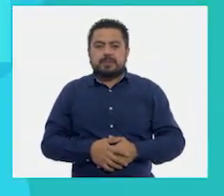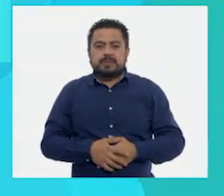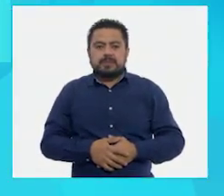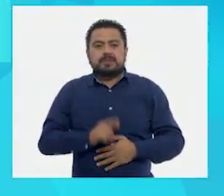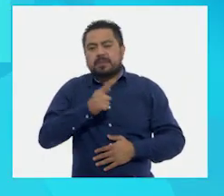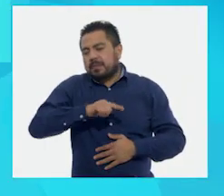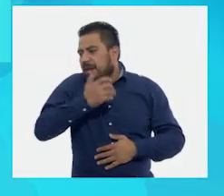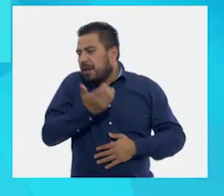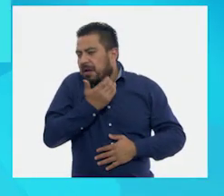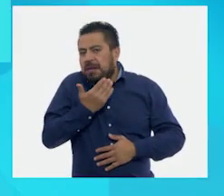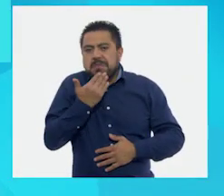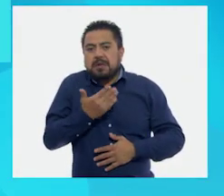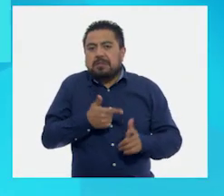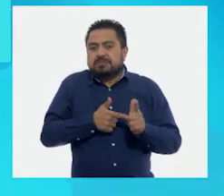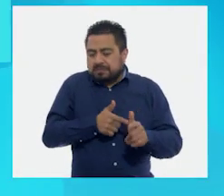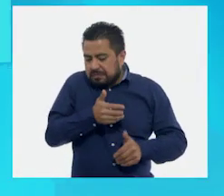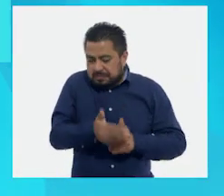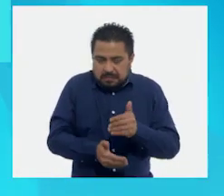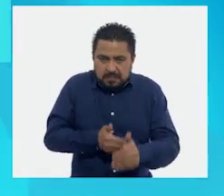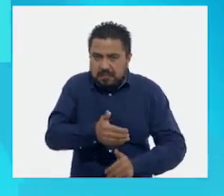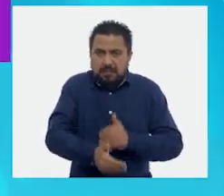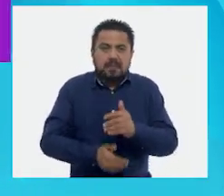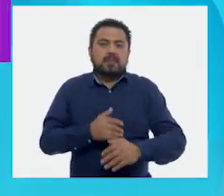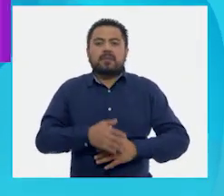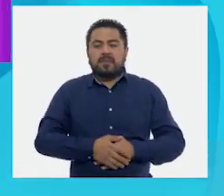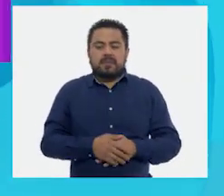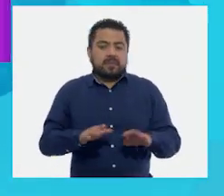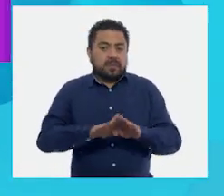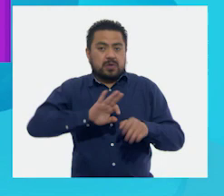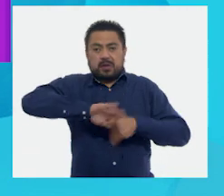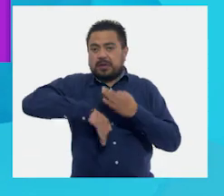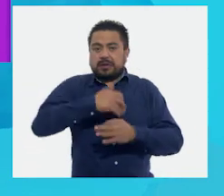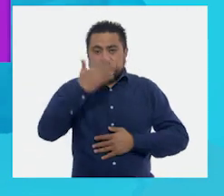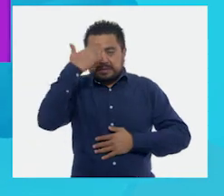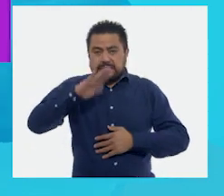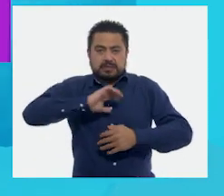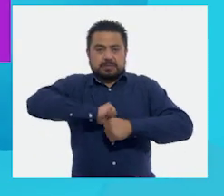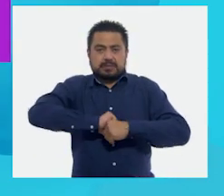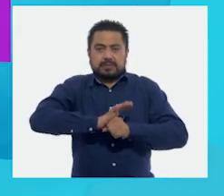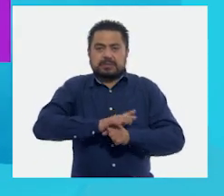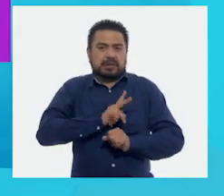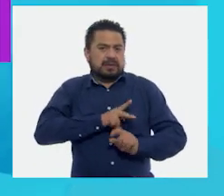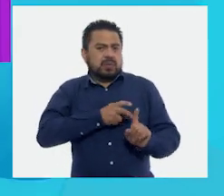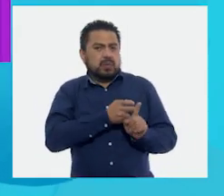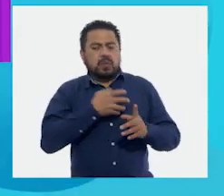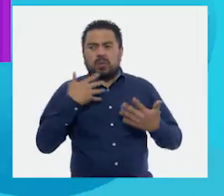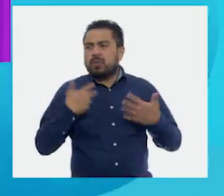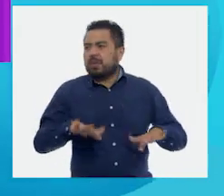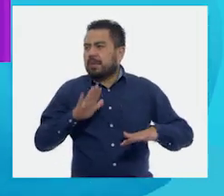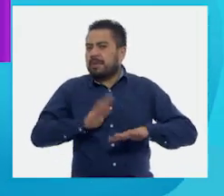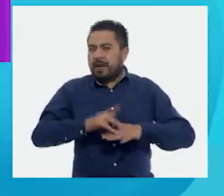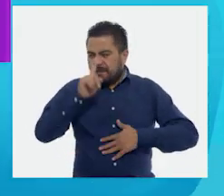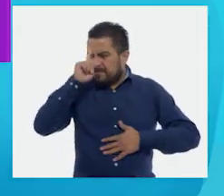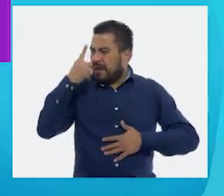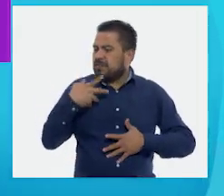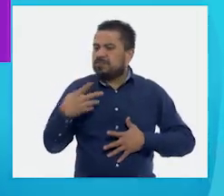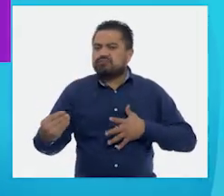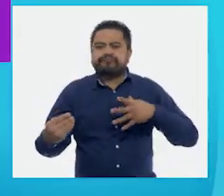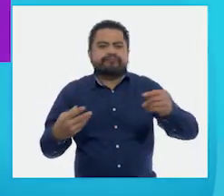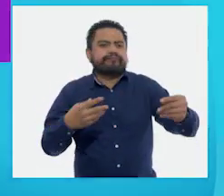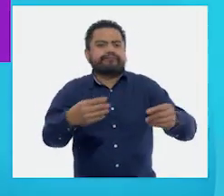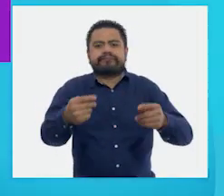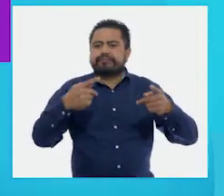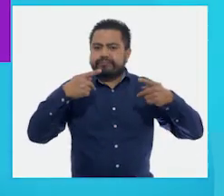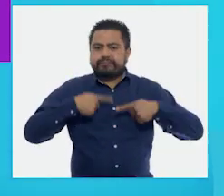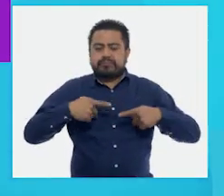Buenas prácticas para seguir adelante. Como todos sabemos, el COVID-19 es un virus que se contagia muy fácilmente entre las